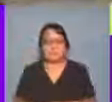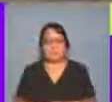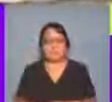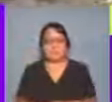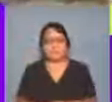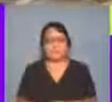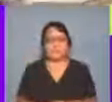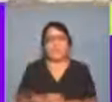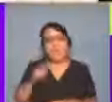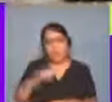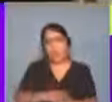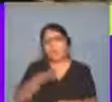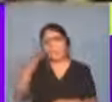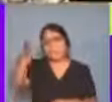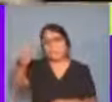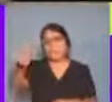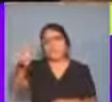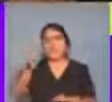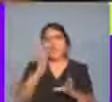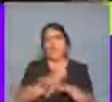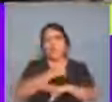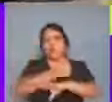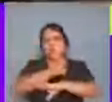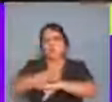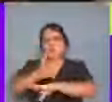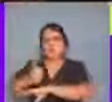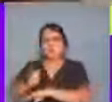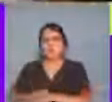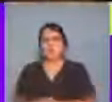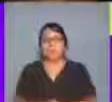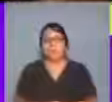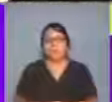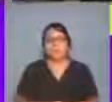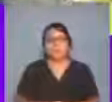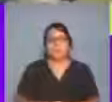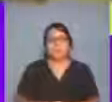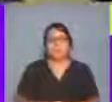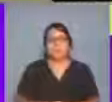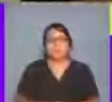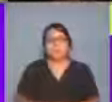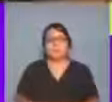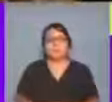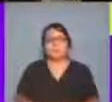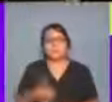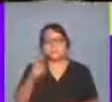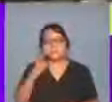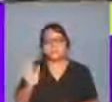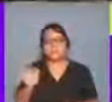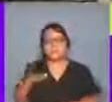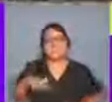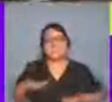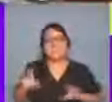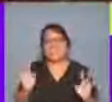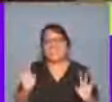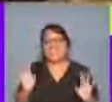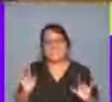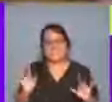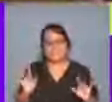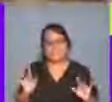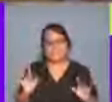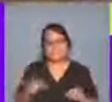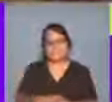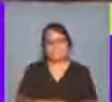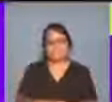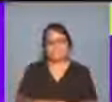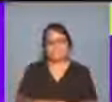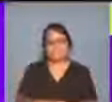vamos a ir directamente a lo que son las paradas de los colectivos bastante complicada la situación ha sido en estos últimos días a